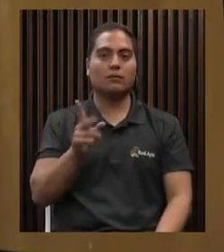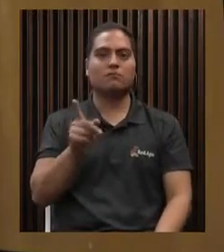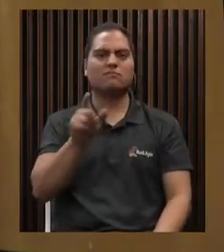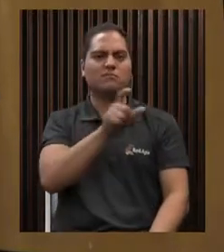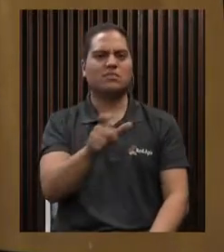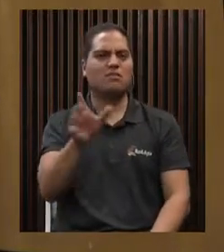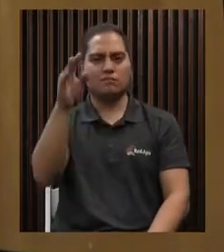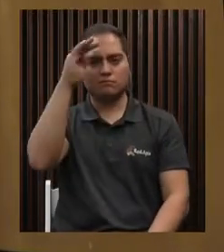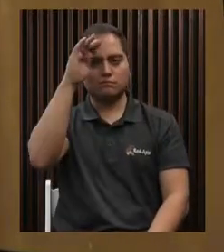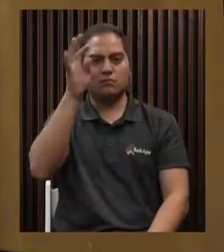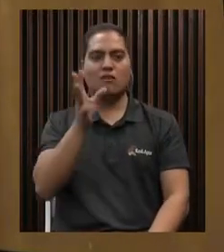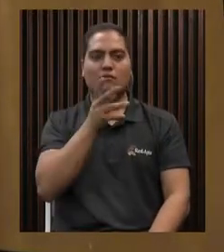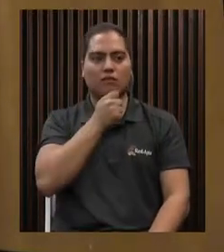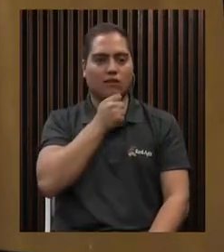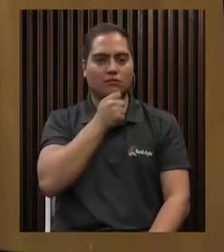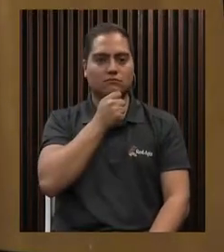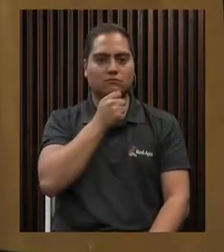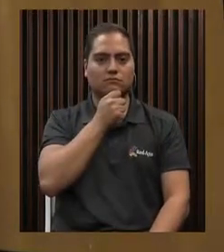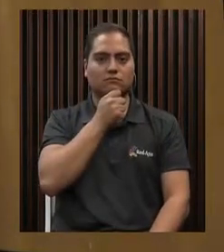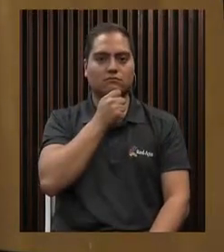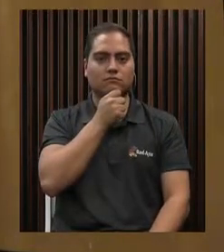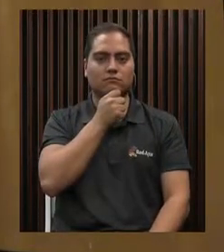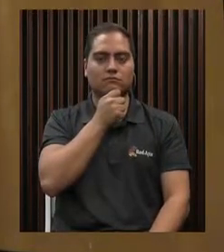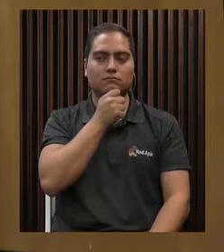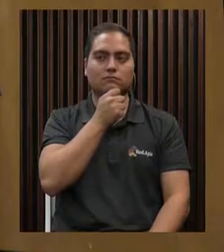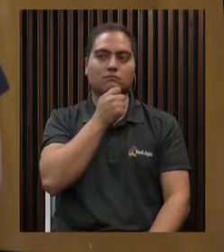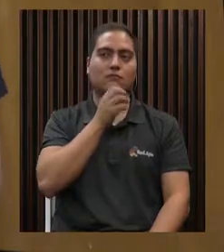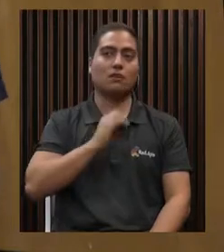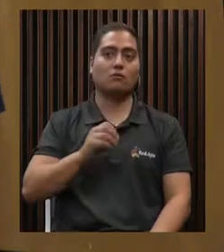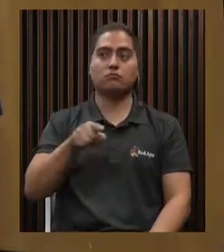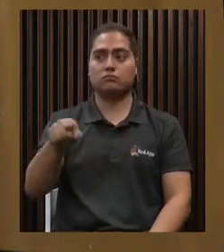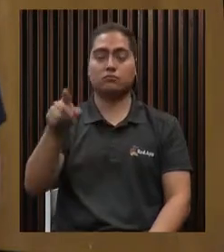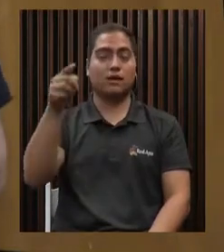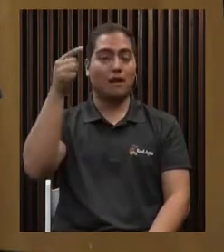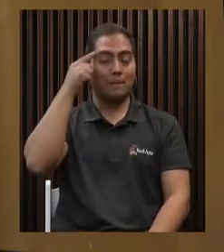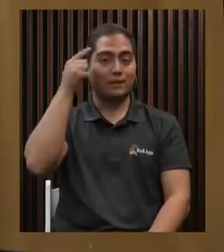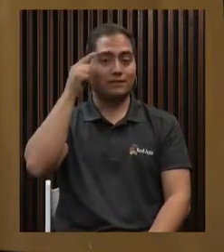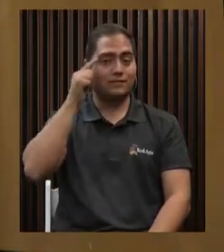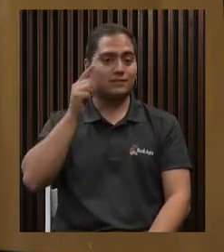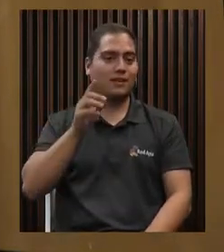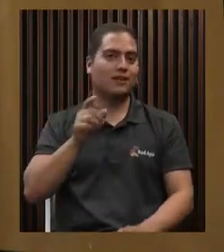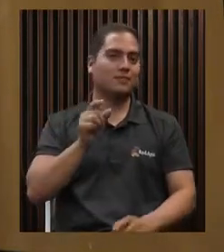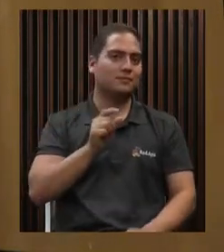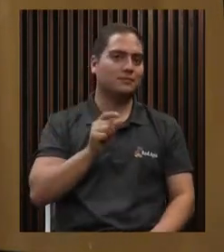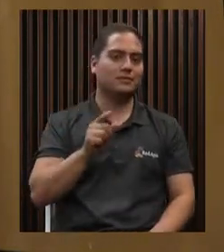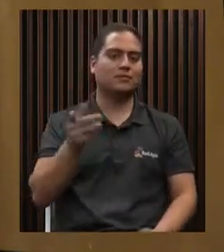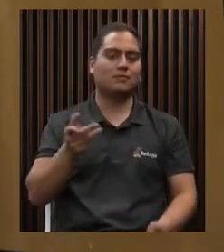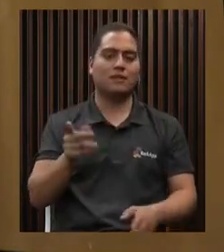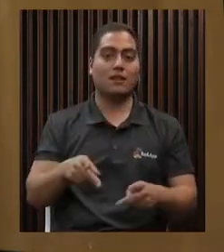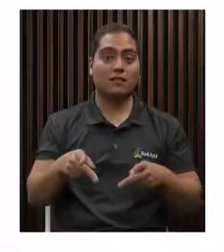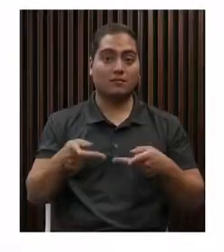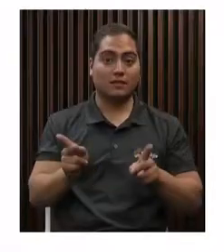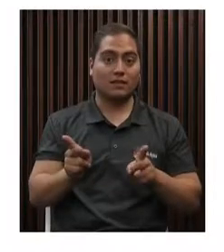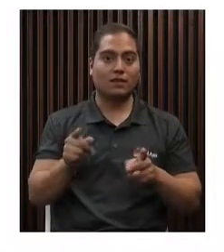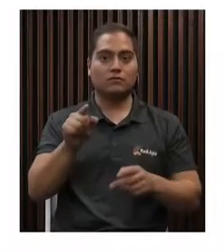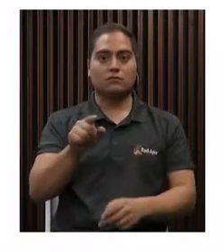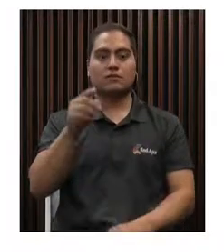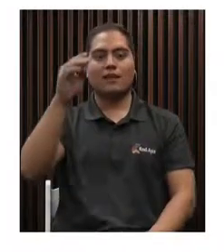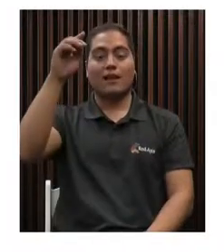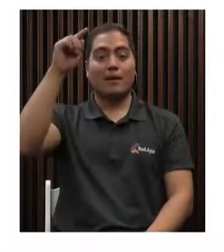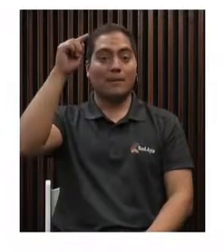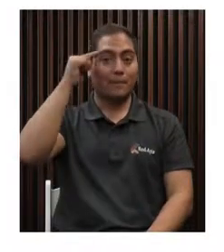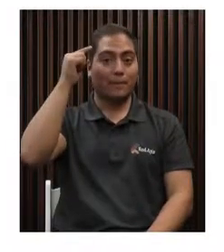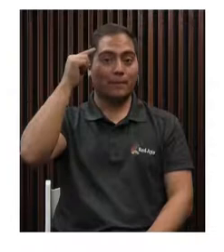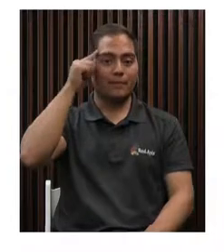experiencia, o usted no piensa del todo en el acceso y la disponibilidad, piense en las distintas diferencias